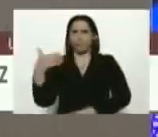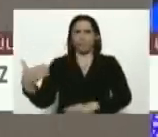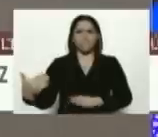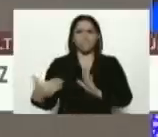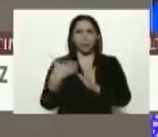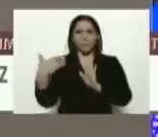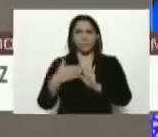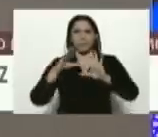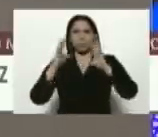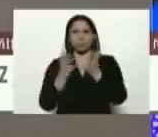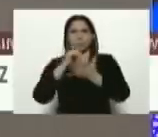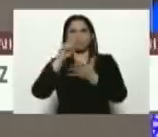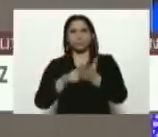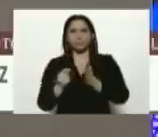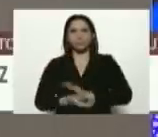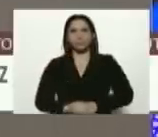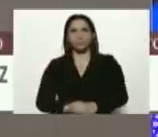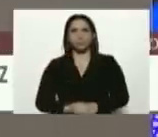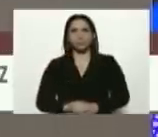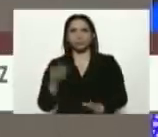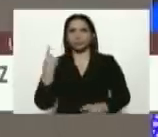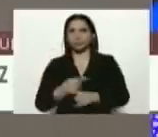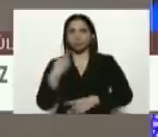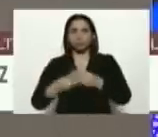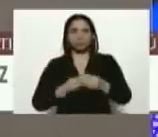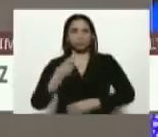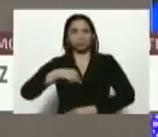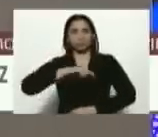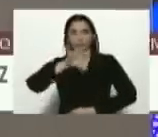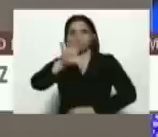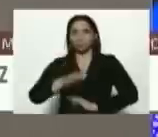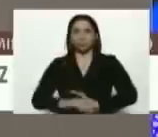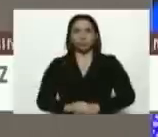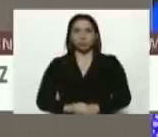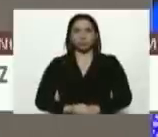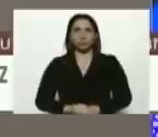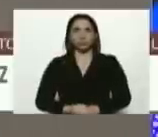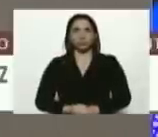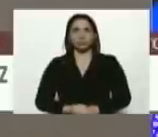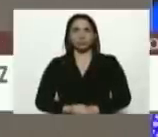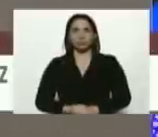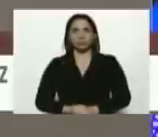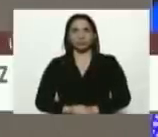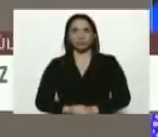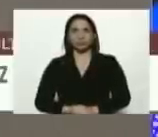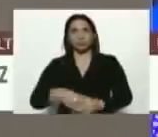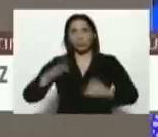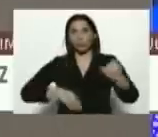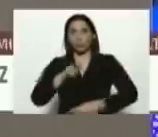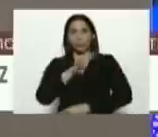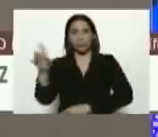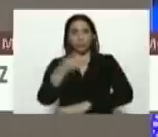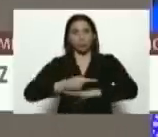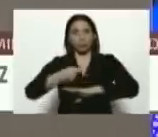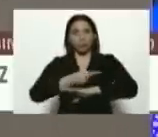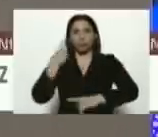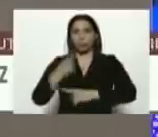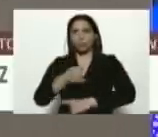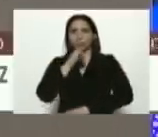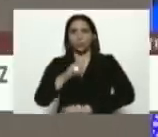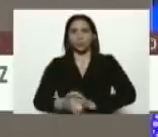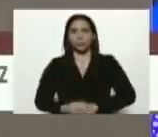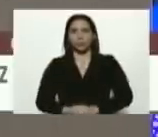mundo entero, debe hacerse en nuestra patria Venezuela. En las últimas 24 horas debemos